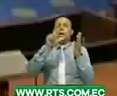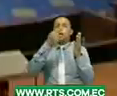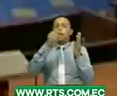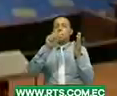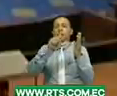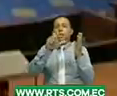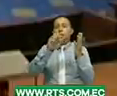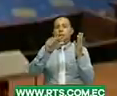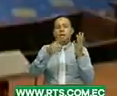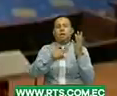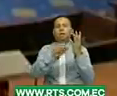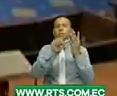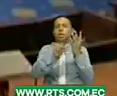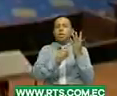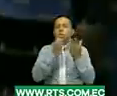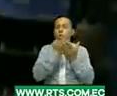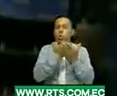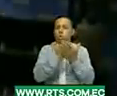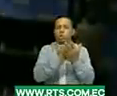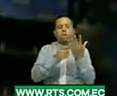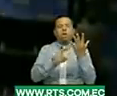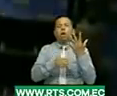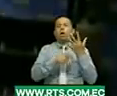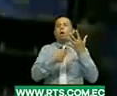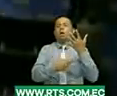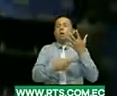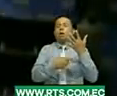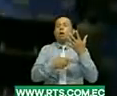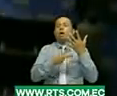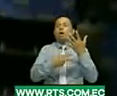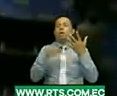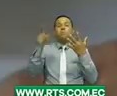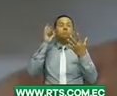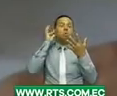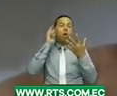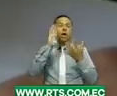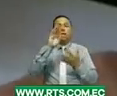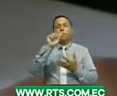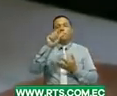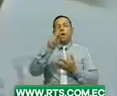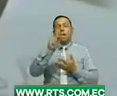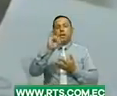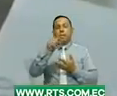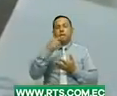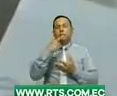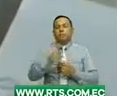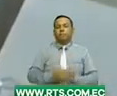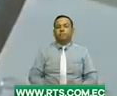de Economía y la embajadora de Ecuador en Estados Unidos, Ivonne Bacci.